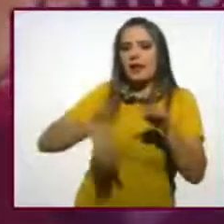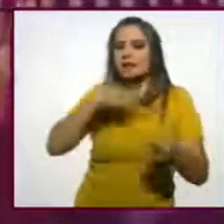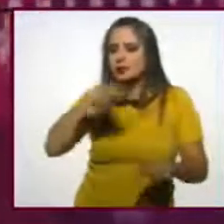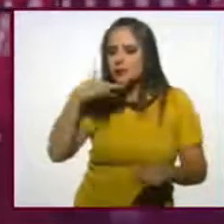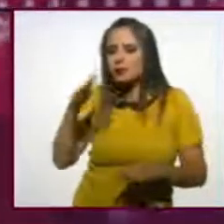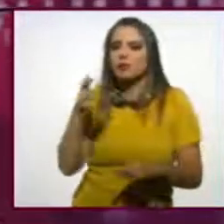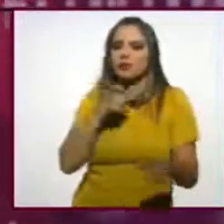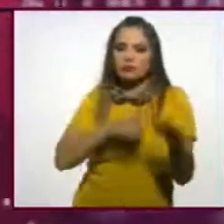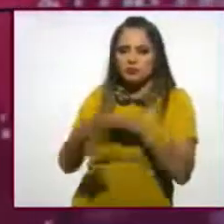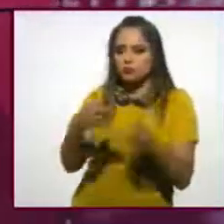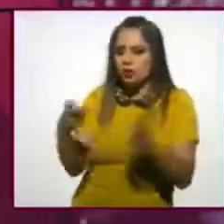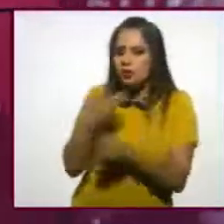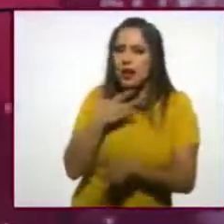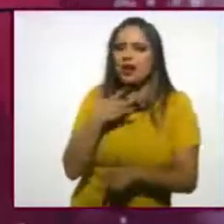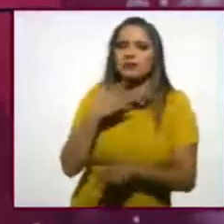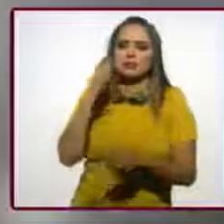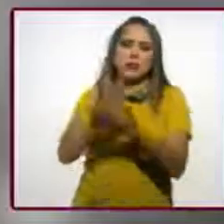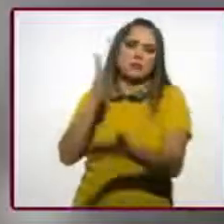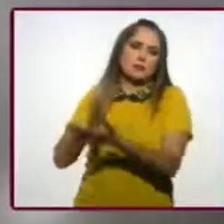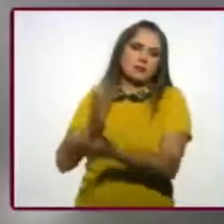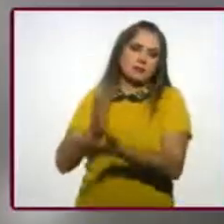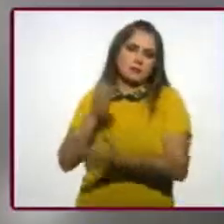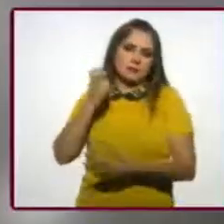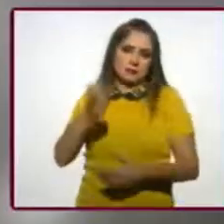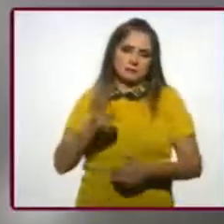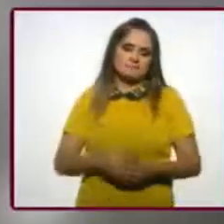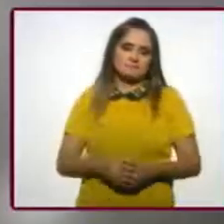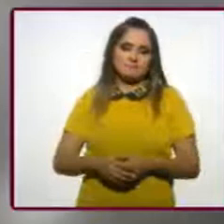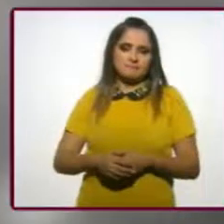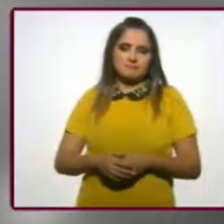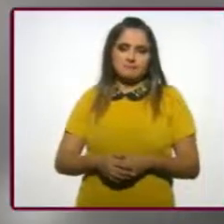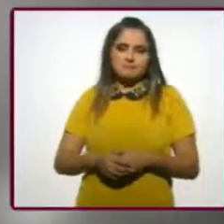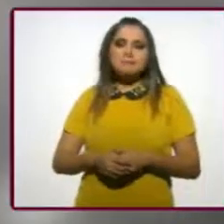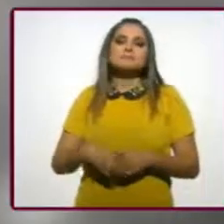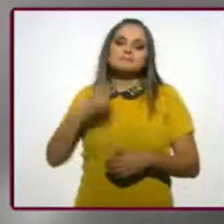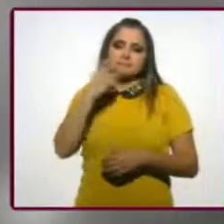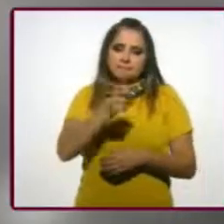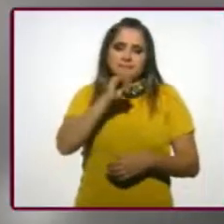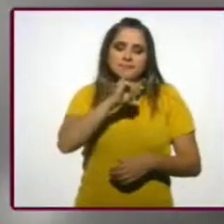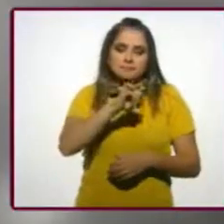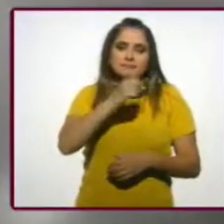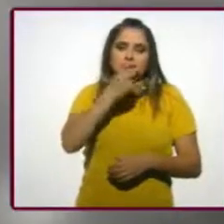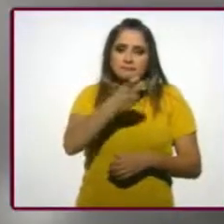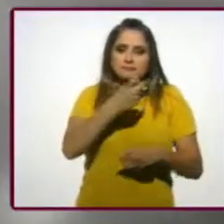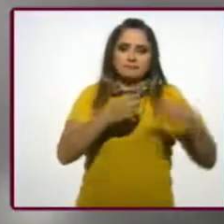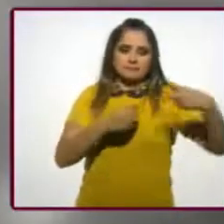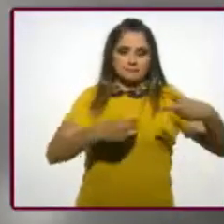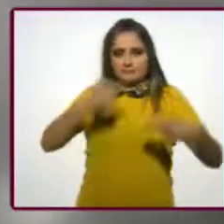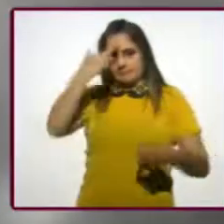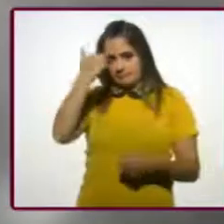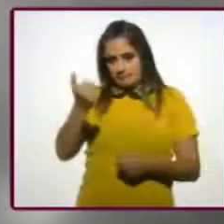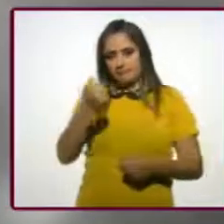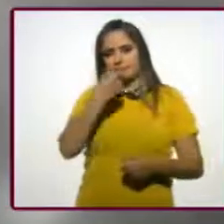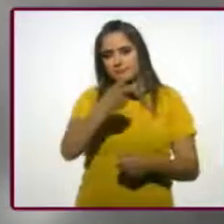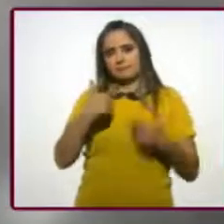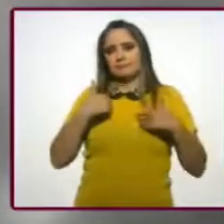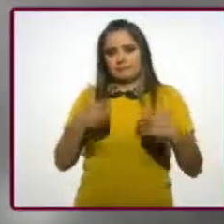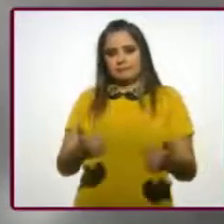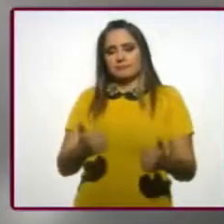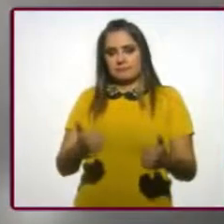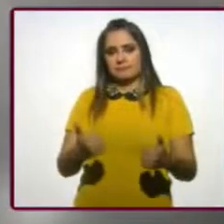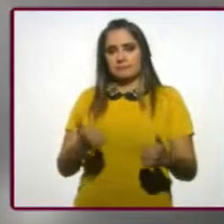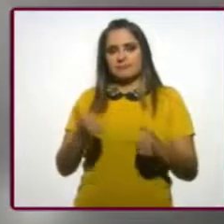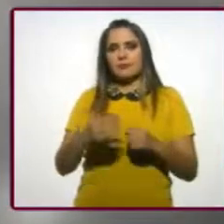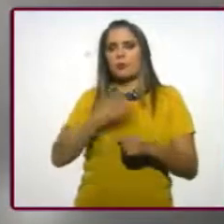este asunto del robo de combustible. Exactamente. ¿No? Entonces creo que esos dos factores son los que hay que considerar y esto nos ayuda a entender por qué lo que